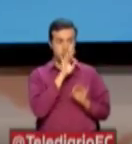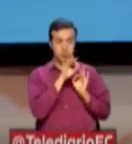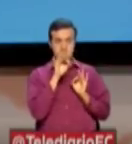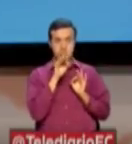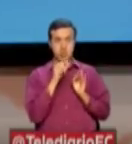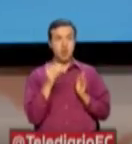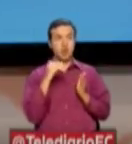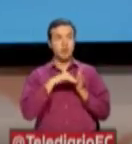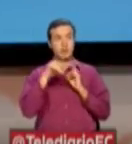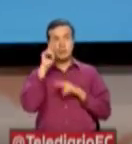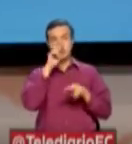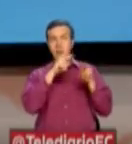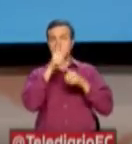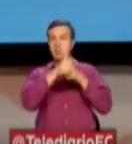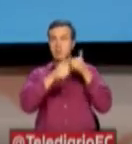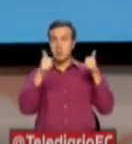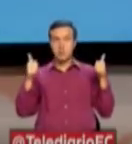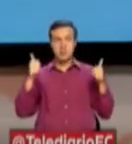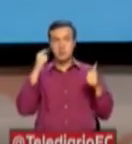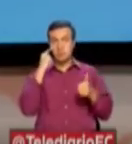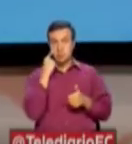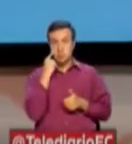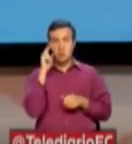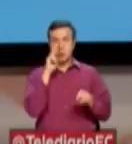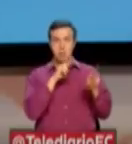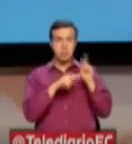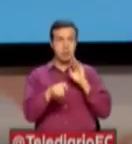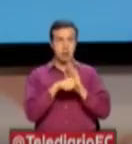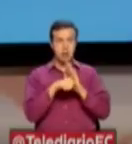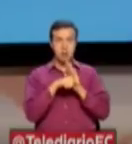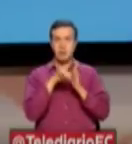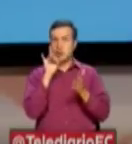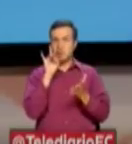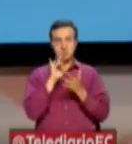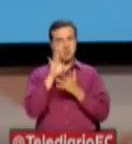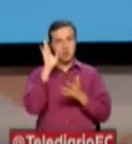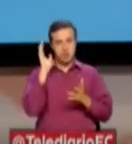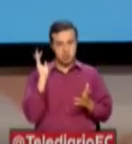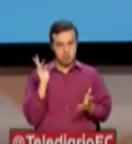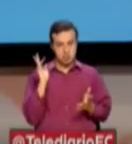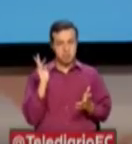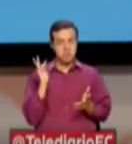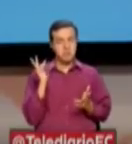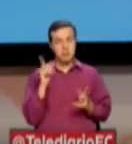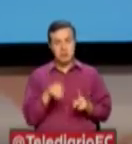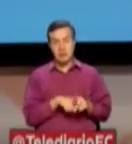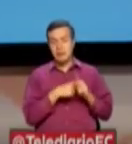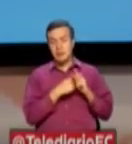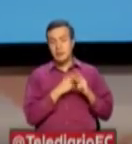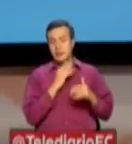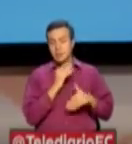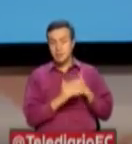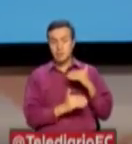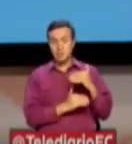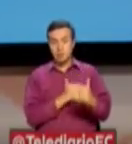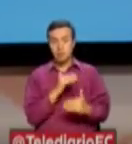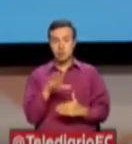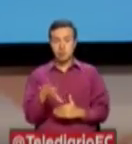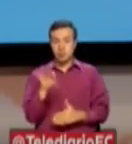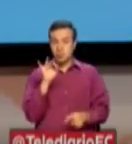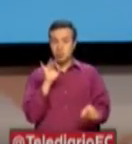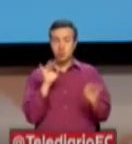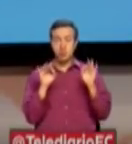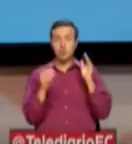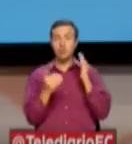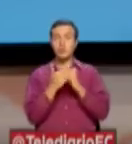cese de sus funciones anticipadas en caso de que la evaluación pues no sea favorable e iniciar los procesos de designación de